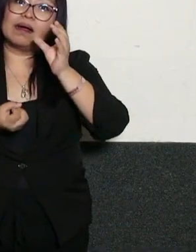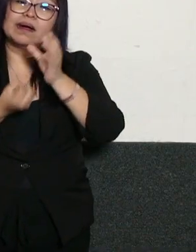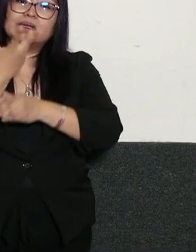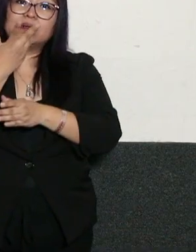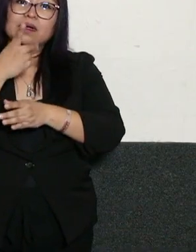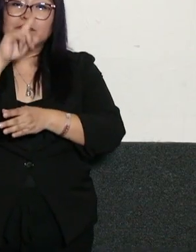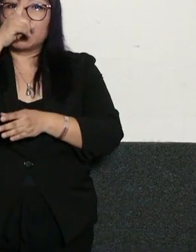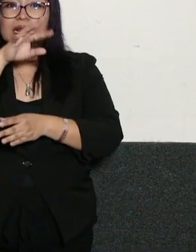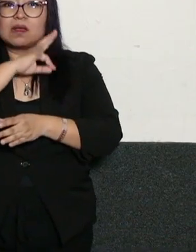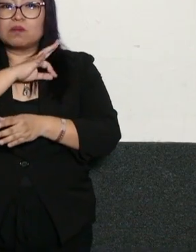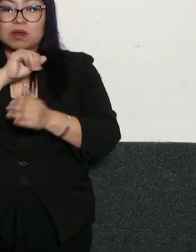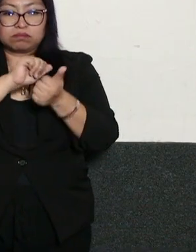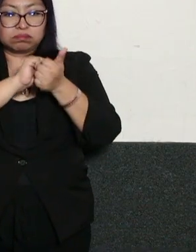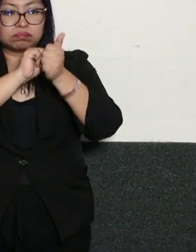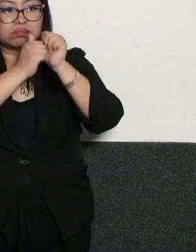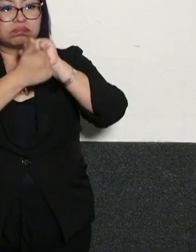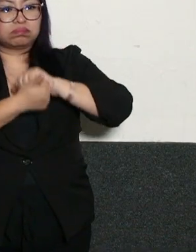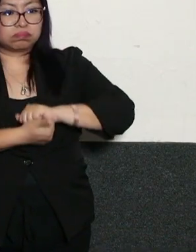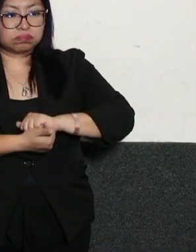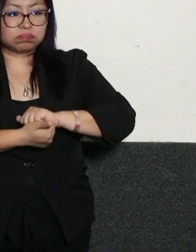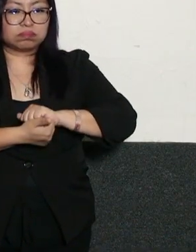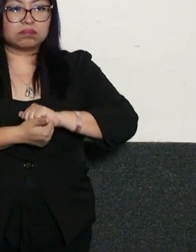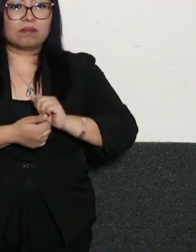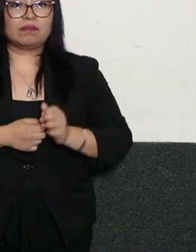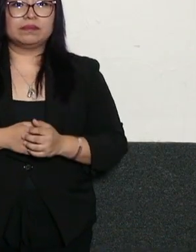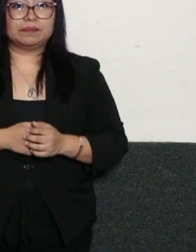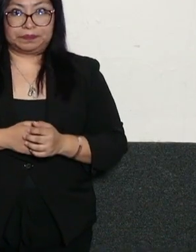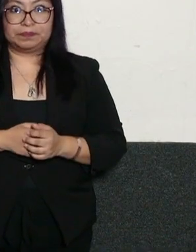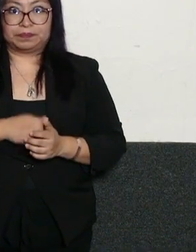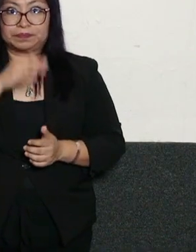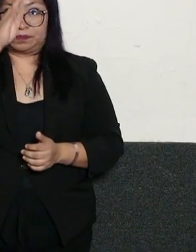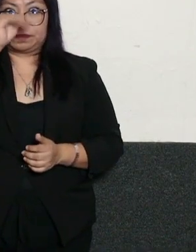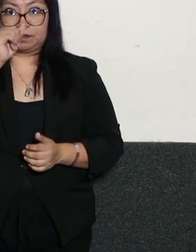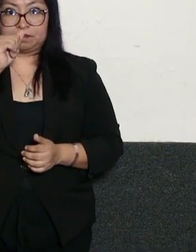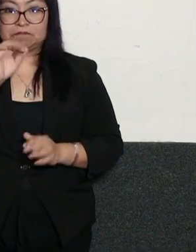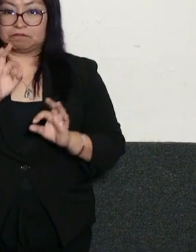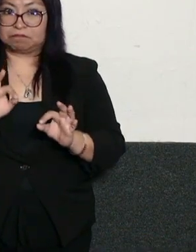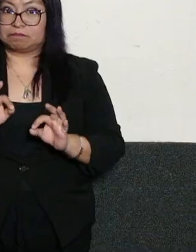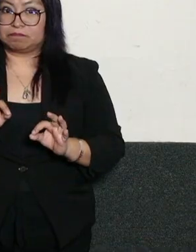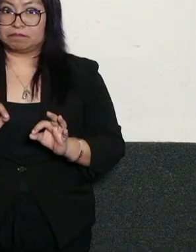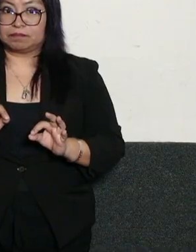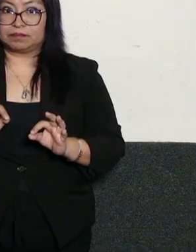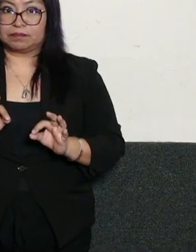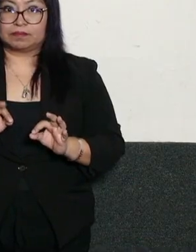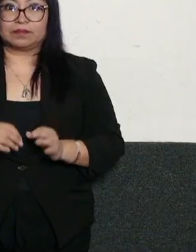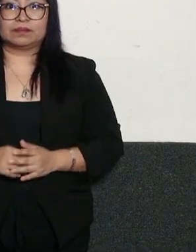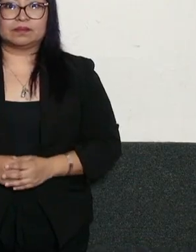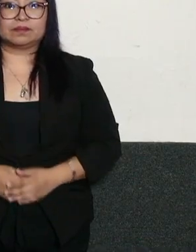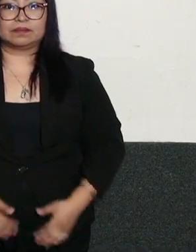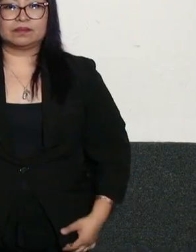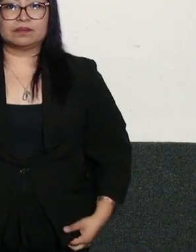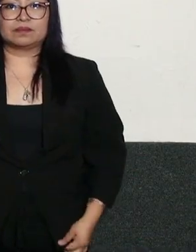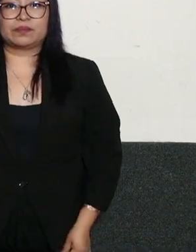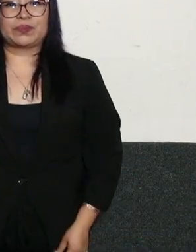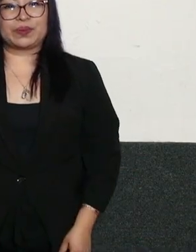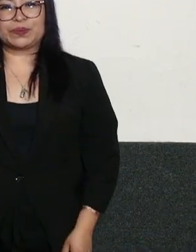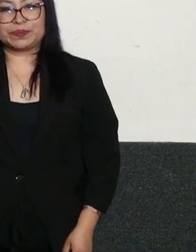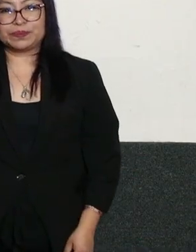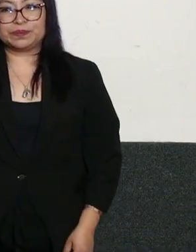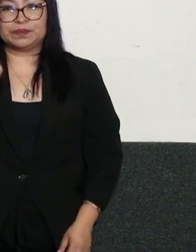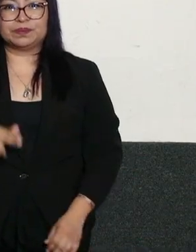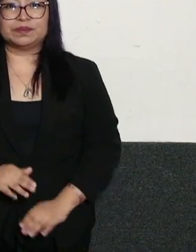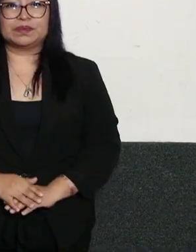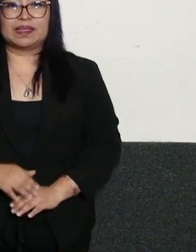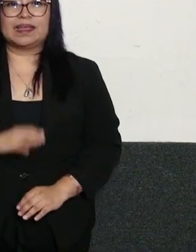cómo poder hacer esa transición. ¿Sale? Súper. Aquí. Hola. Hola, buenos